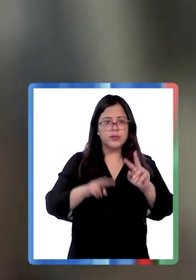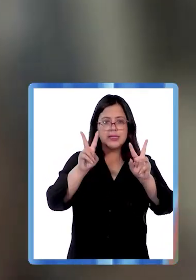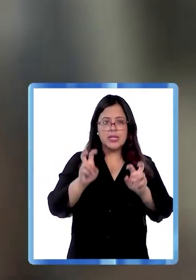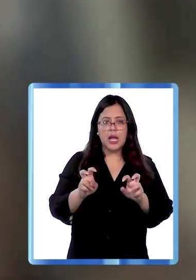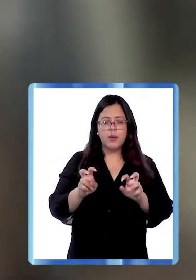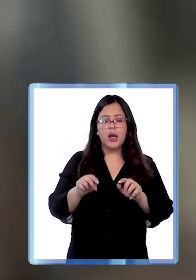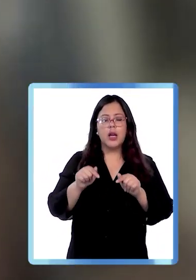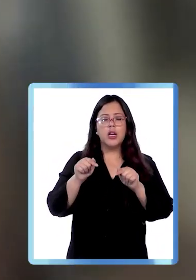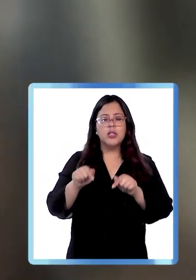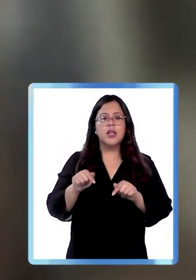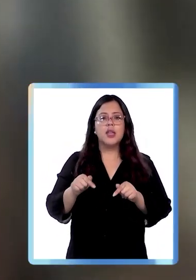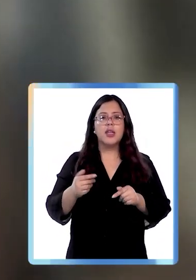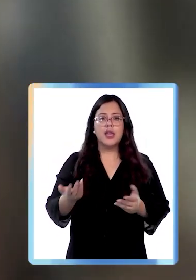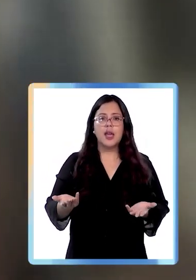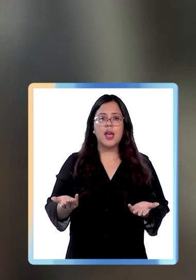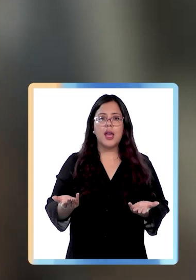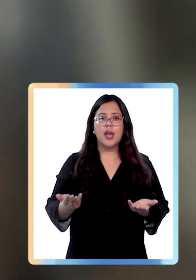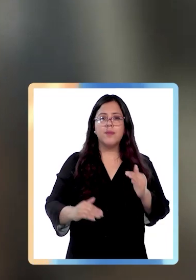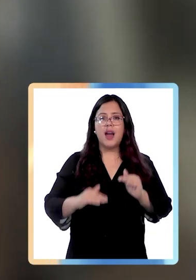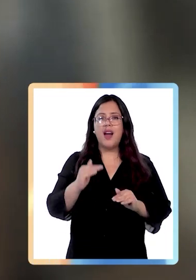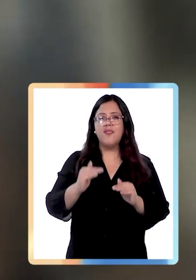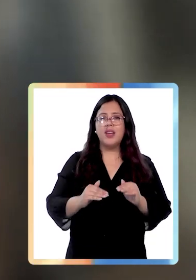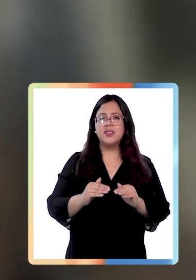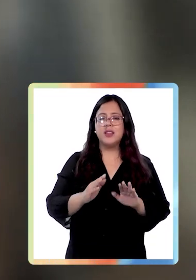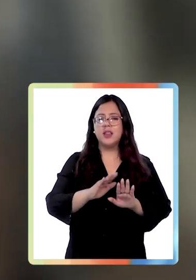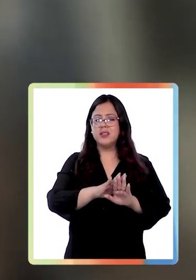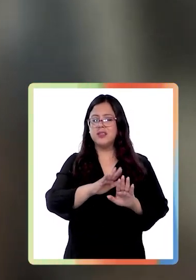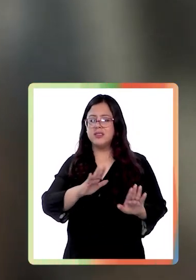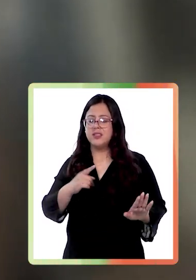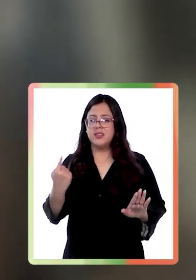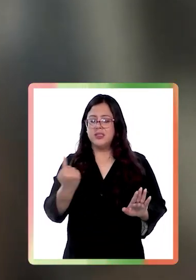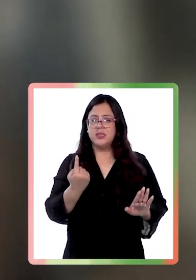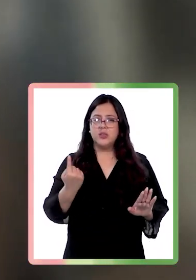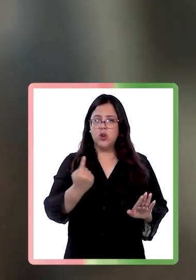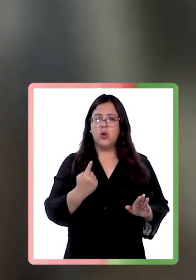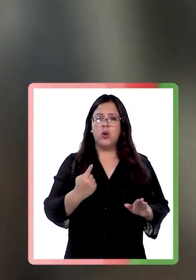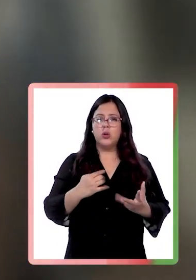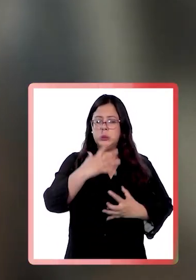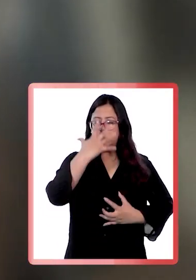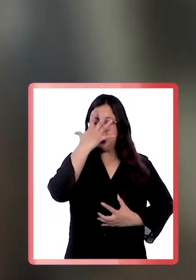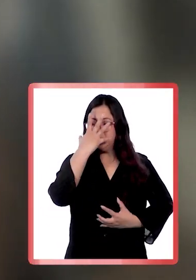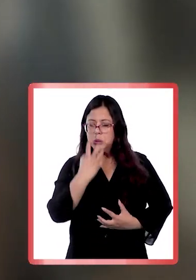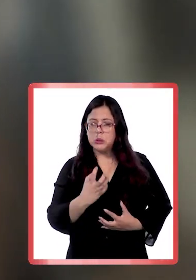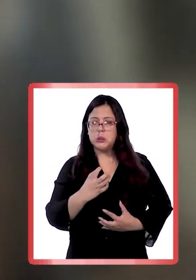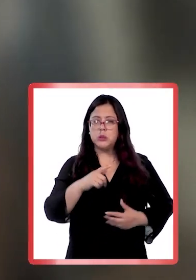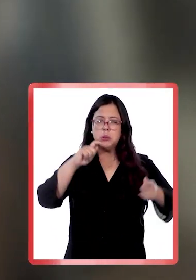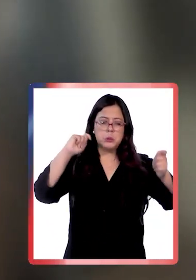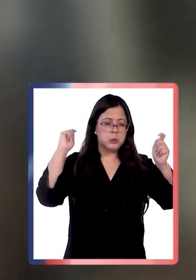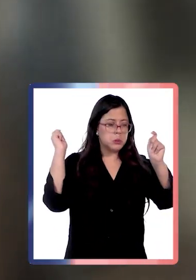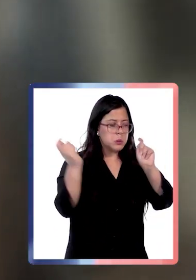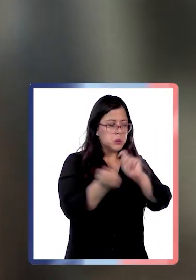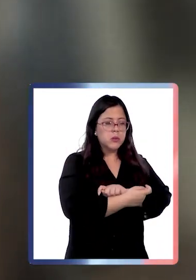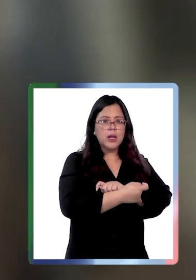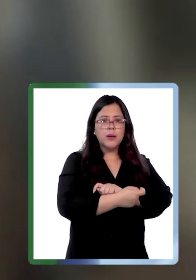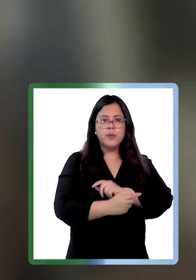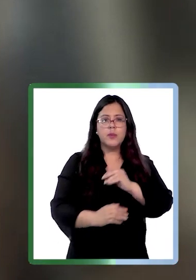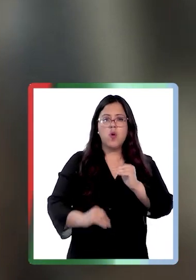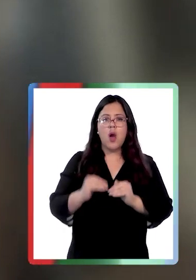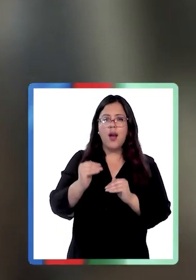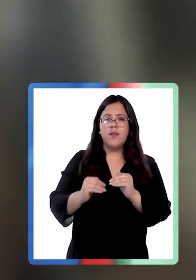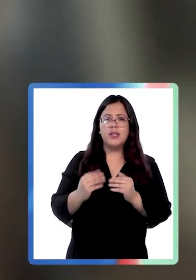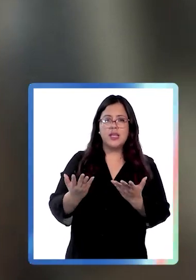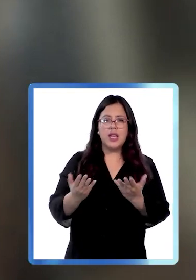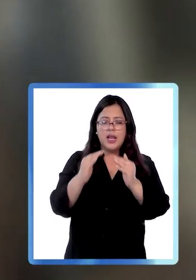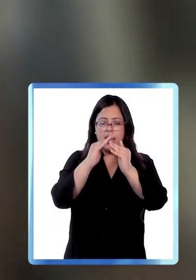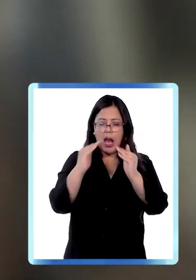este u otros ámbitos, que habitualmente son mayor aislamiento, irritabilidad, cambio de conductas, el que esté en